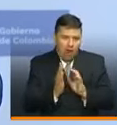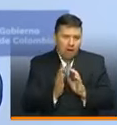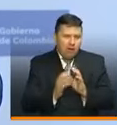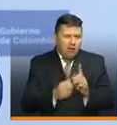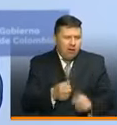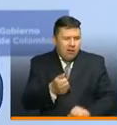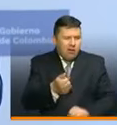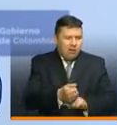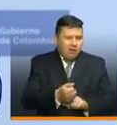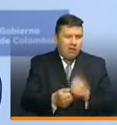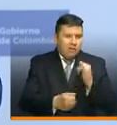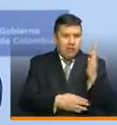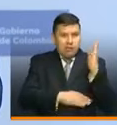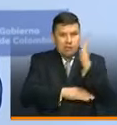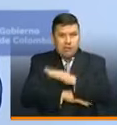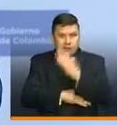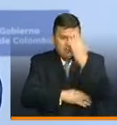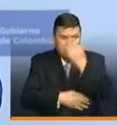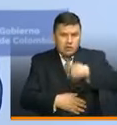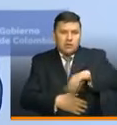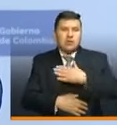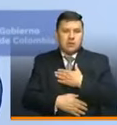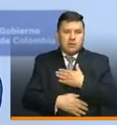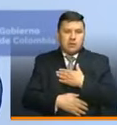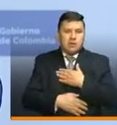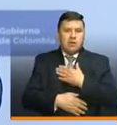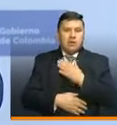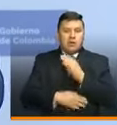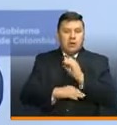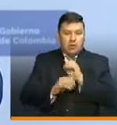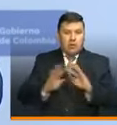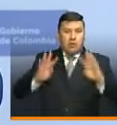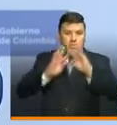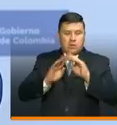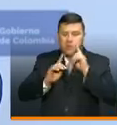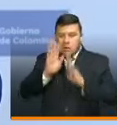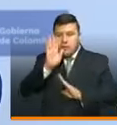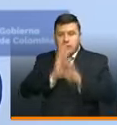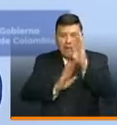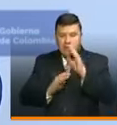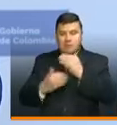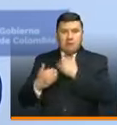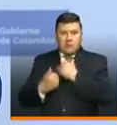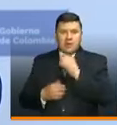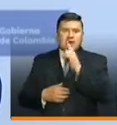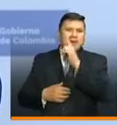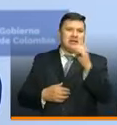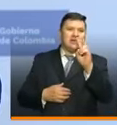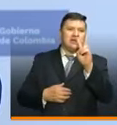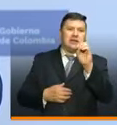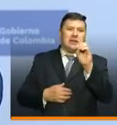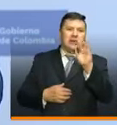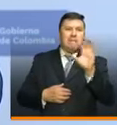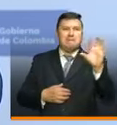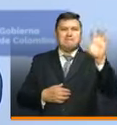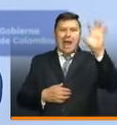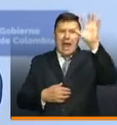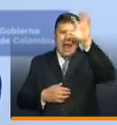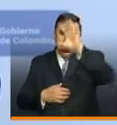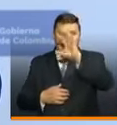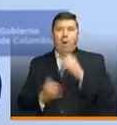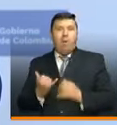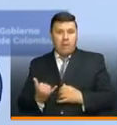más, que es al final del día, como saben, nosotros somos el Programa de Naciones Unidas para el Desarrollo, estamos en 170 países del mundo y